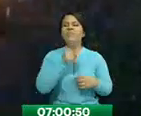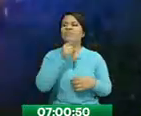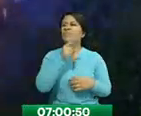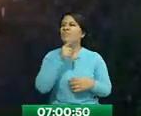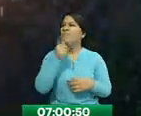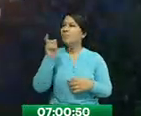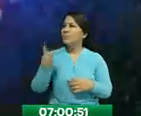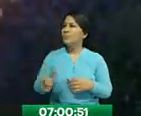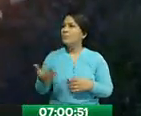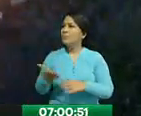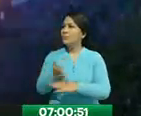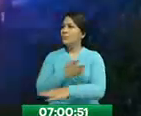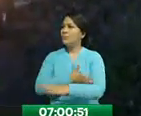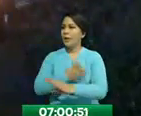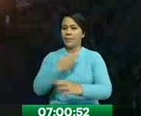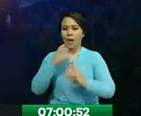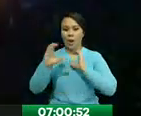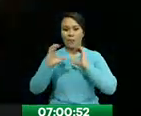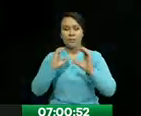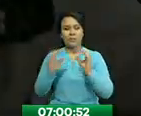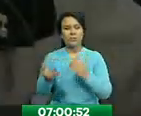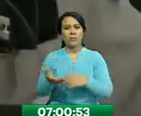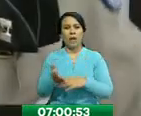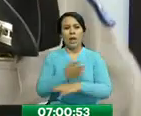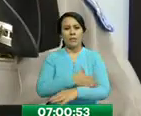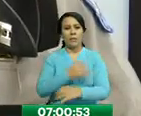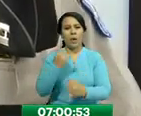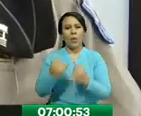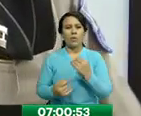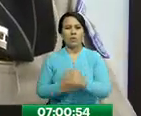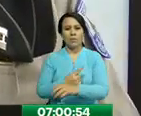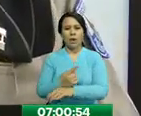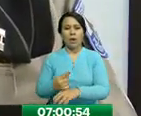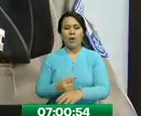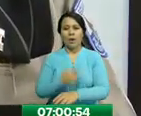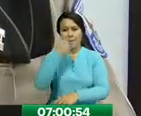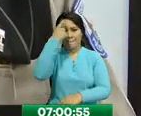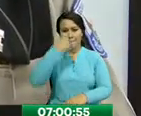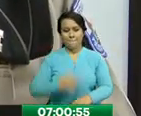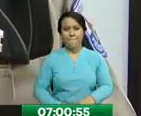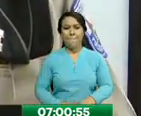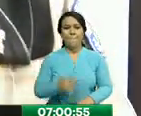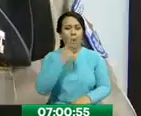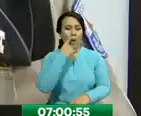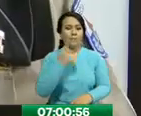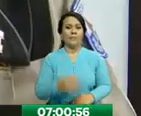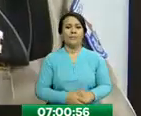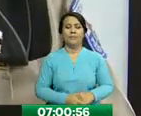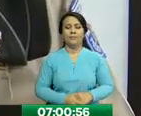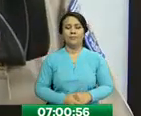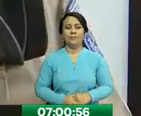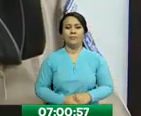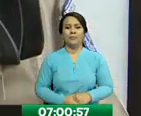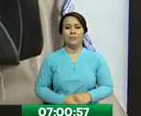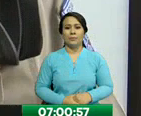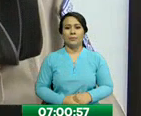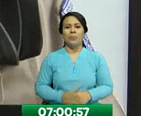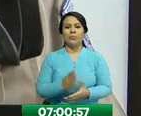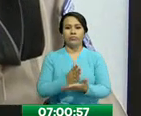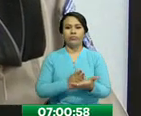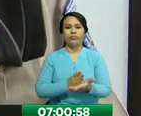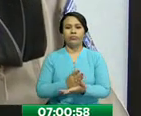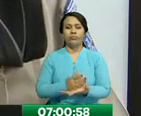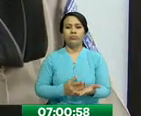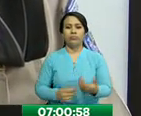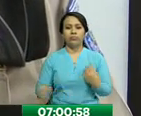la víctima compartió sus últimas horas de vida. Se encuentra un cadáver de sexo masculino, muestra una herida cortopunzante a la